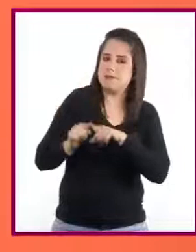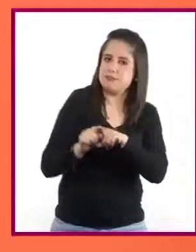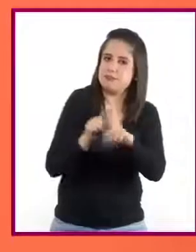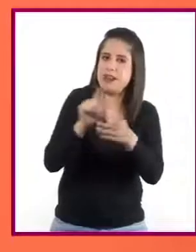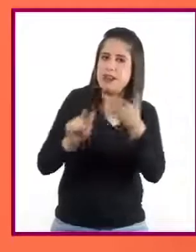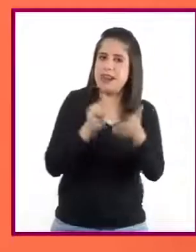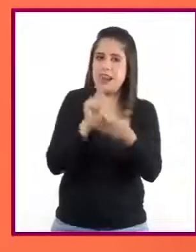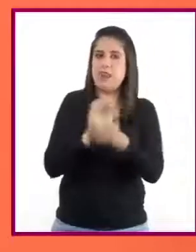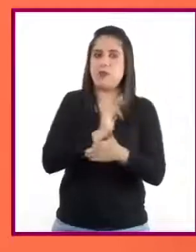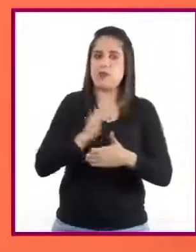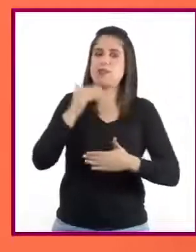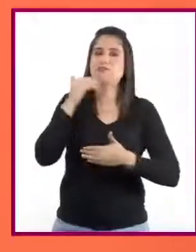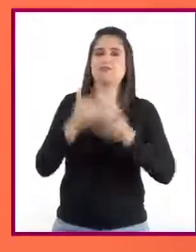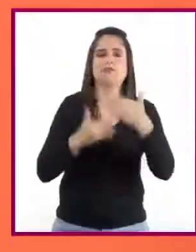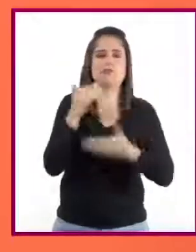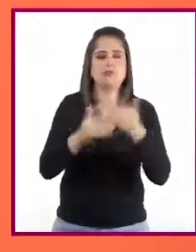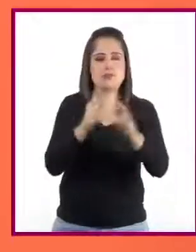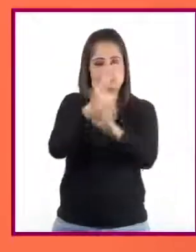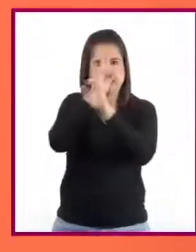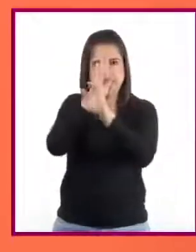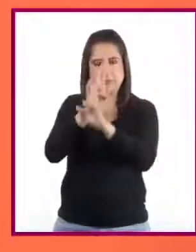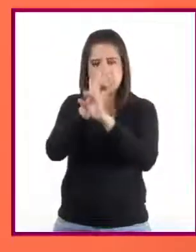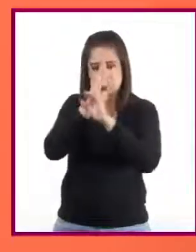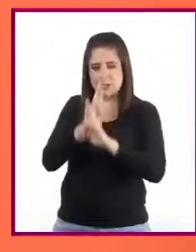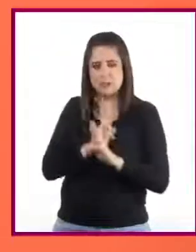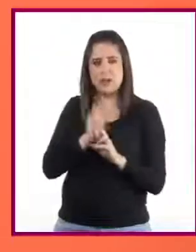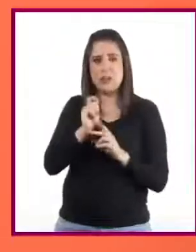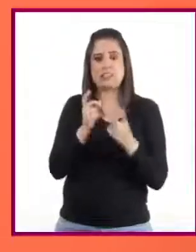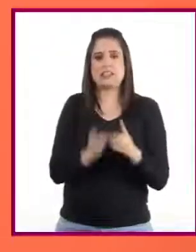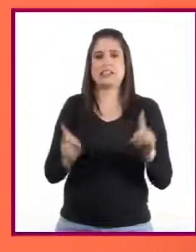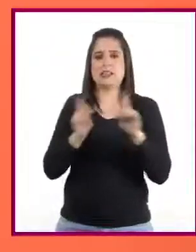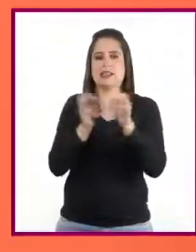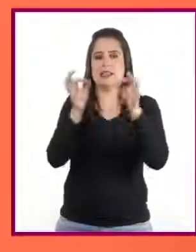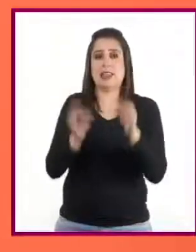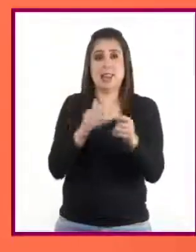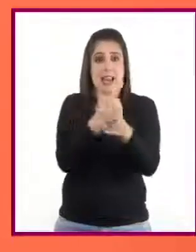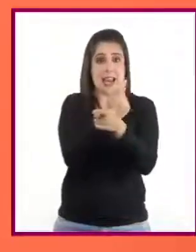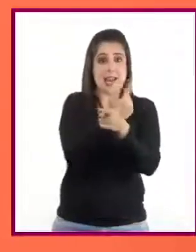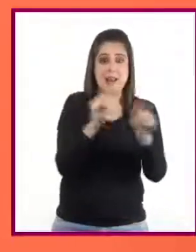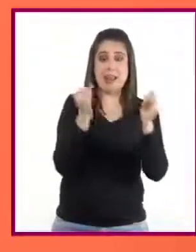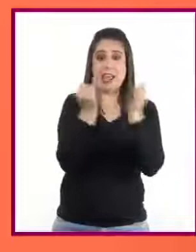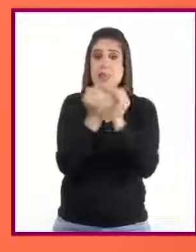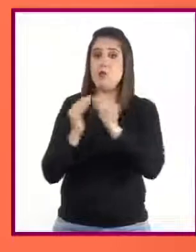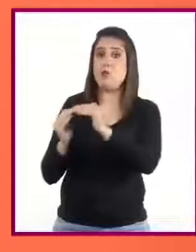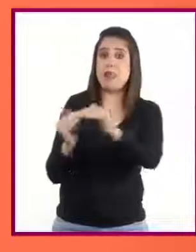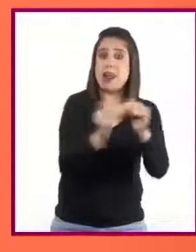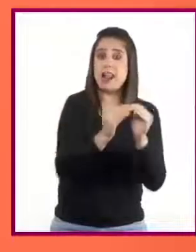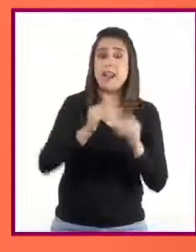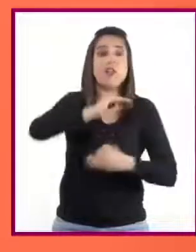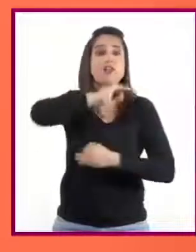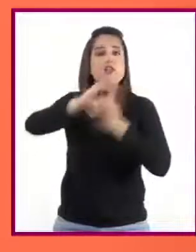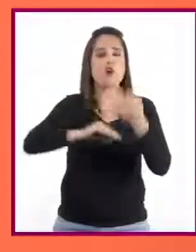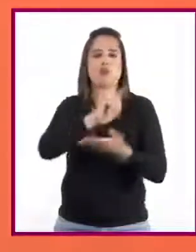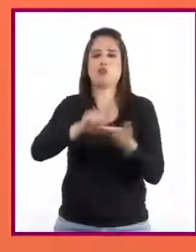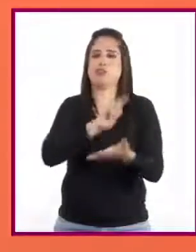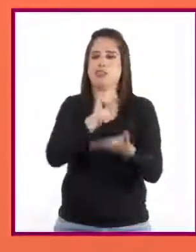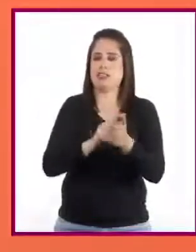actuar cotidianamente con respeto a la dignidad, la libertad y la igualdad de todos ante la